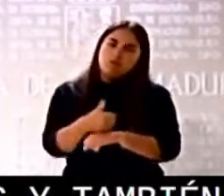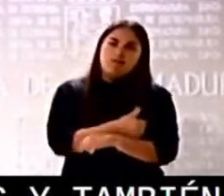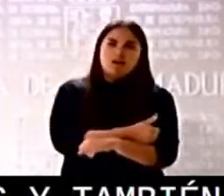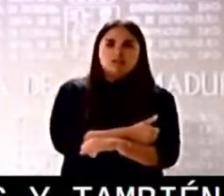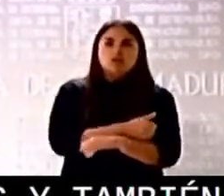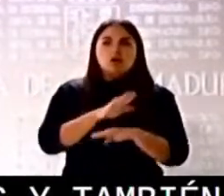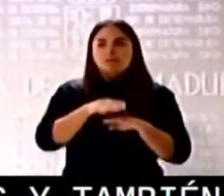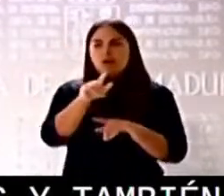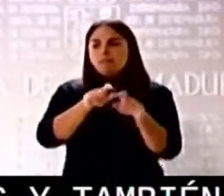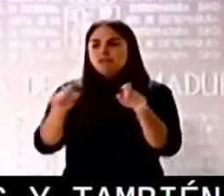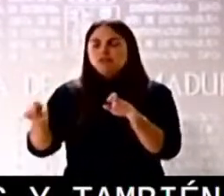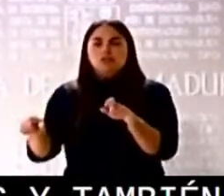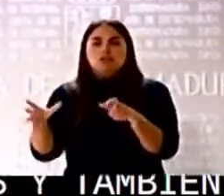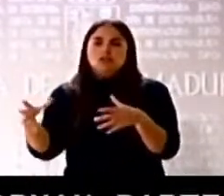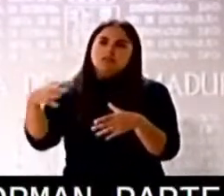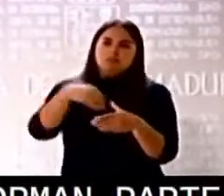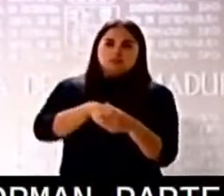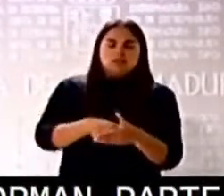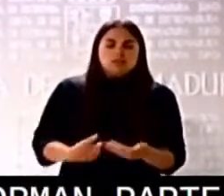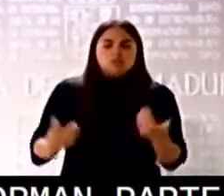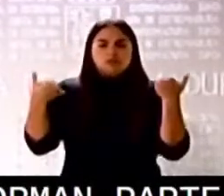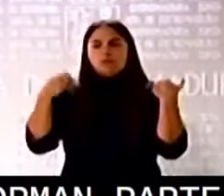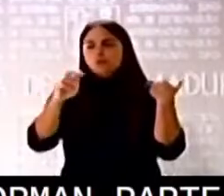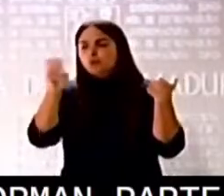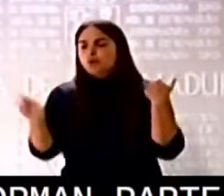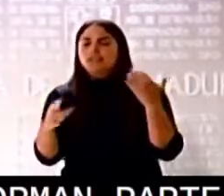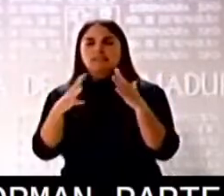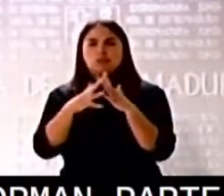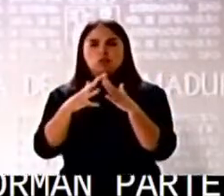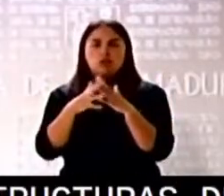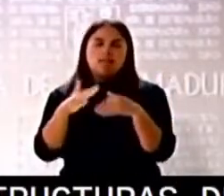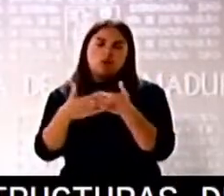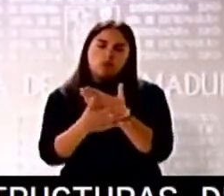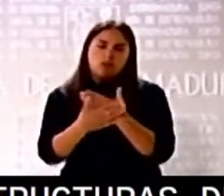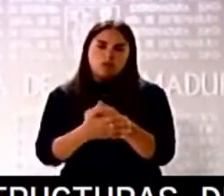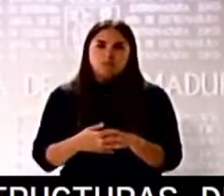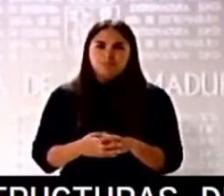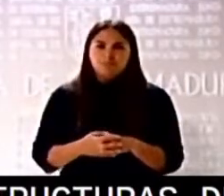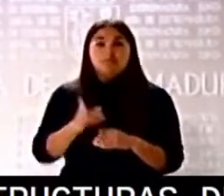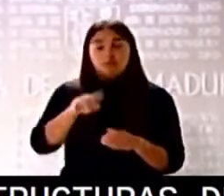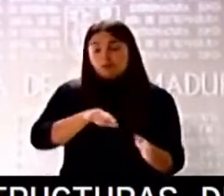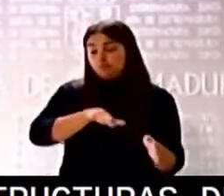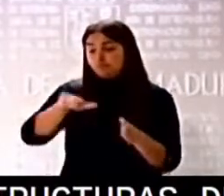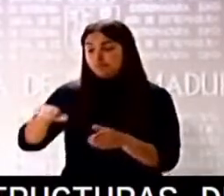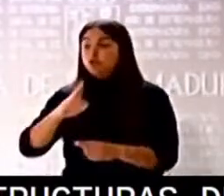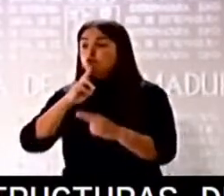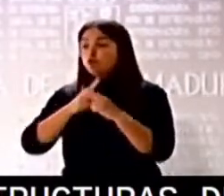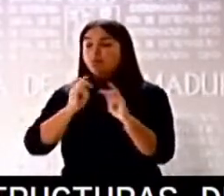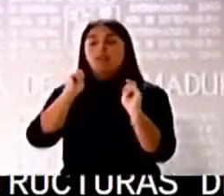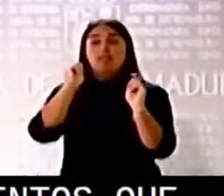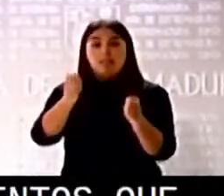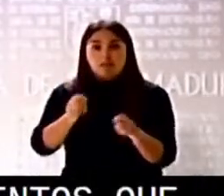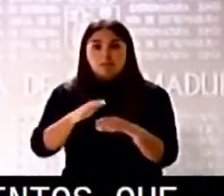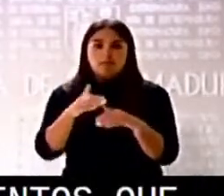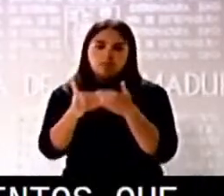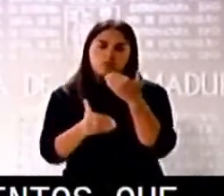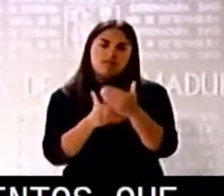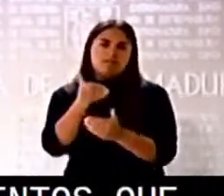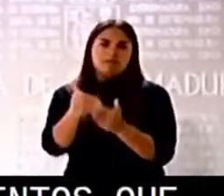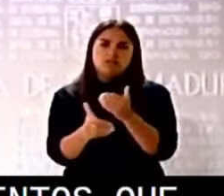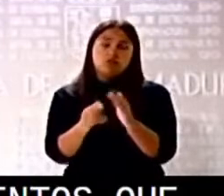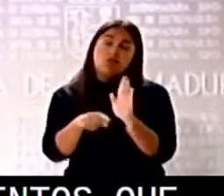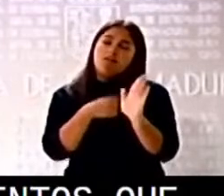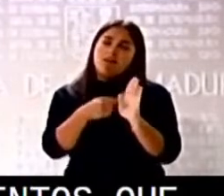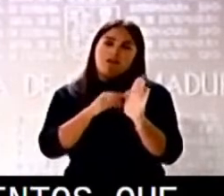de las personas que forman parte de las distintas responsabilidades y estructuras del Gobierno. Y en otro apartado de nombramientos que tiene un procedimiento, una